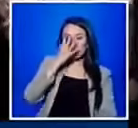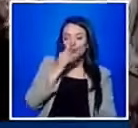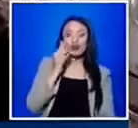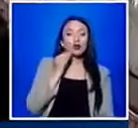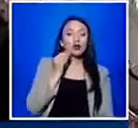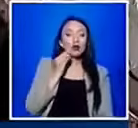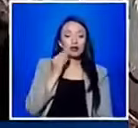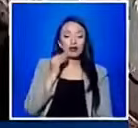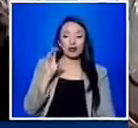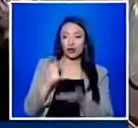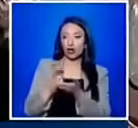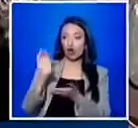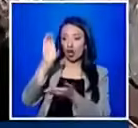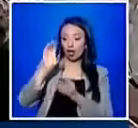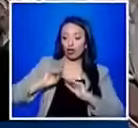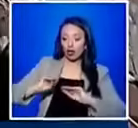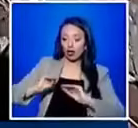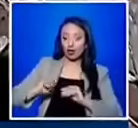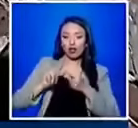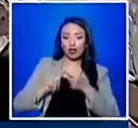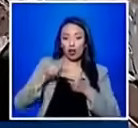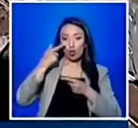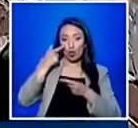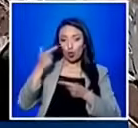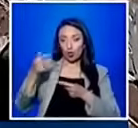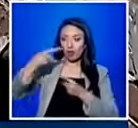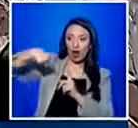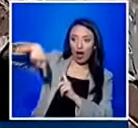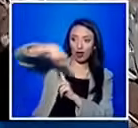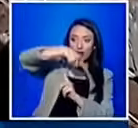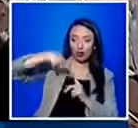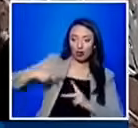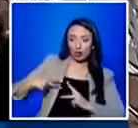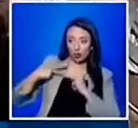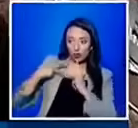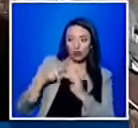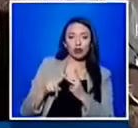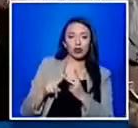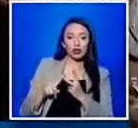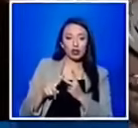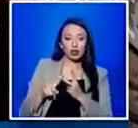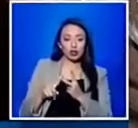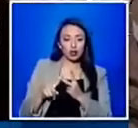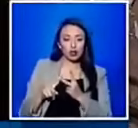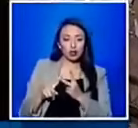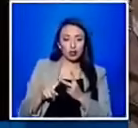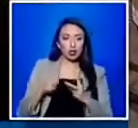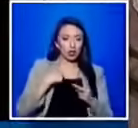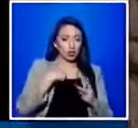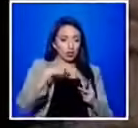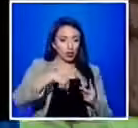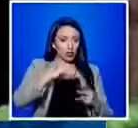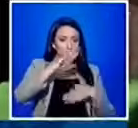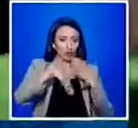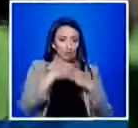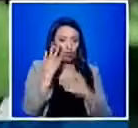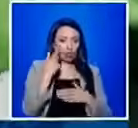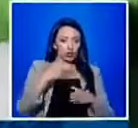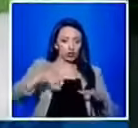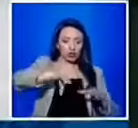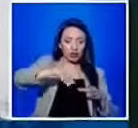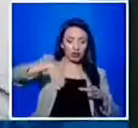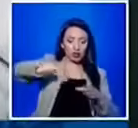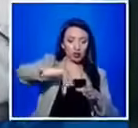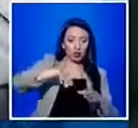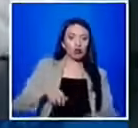porque el colegio uno te enseña que tienes que cuidar al entorno en el que vives. ¿Tienes todos los días a cuidarla? Sí. Riegas,